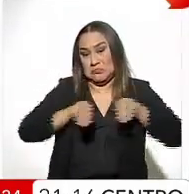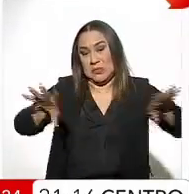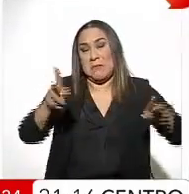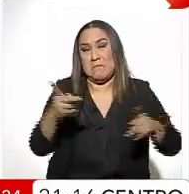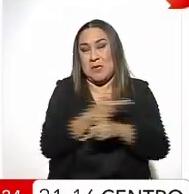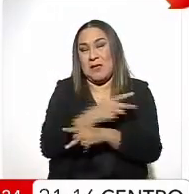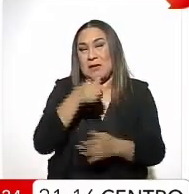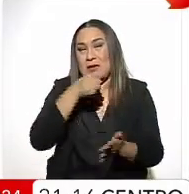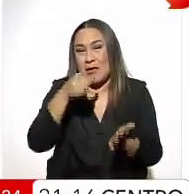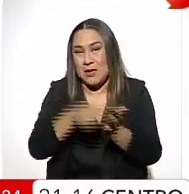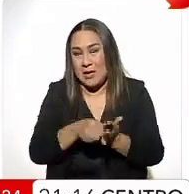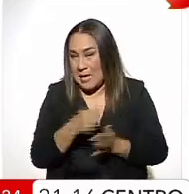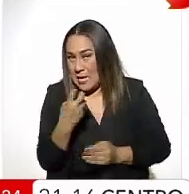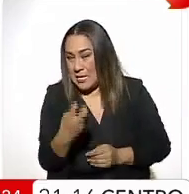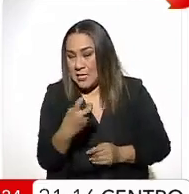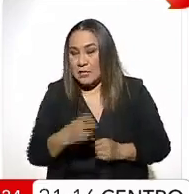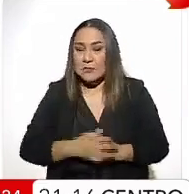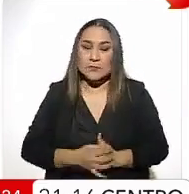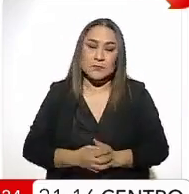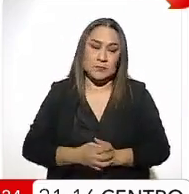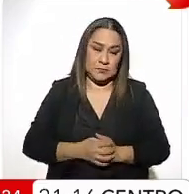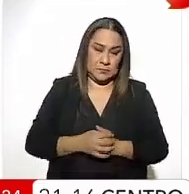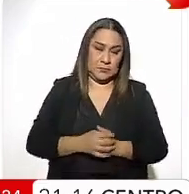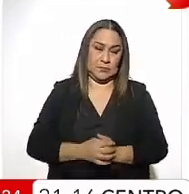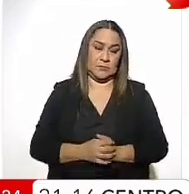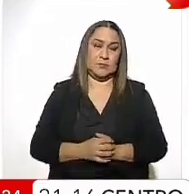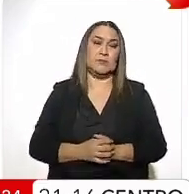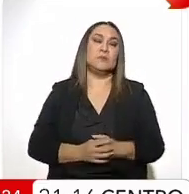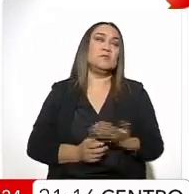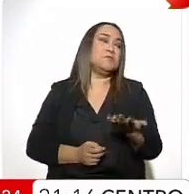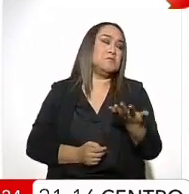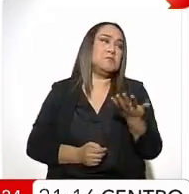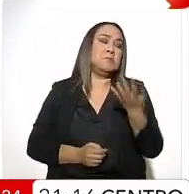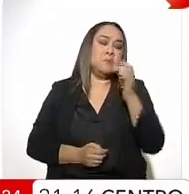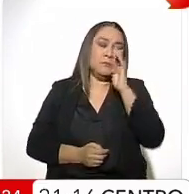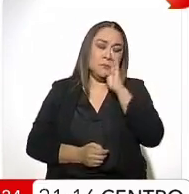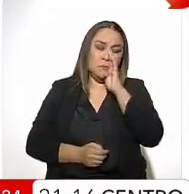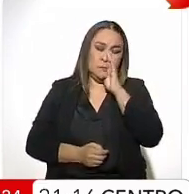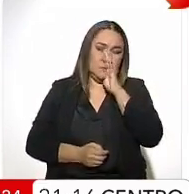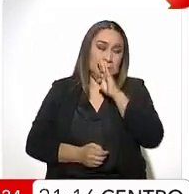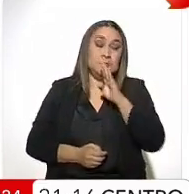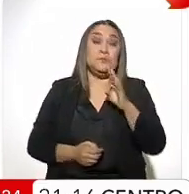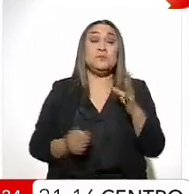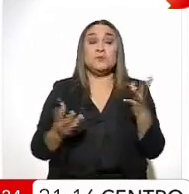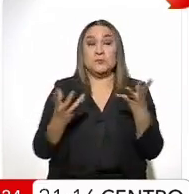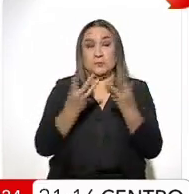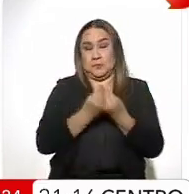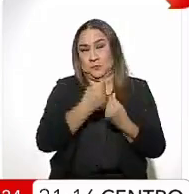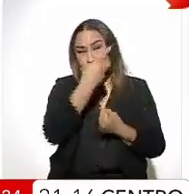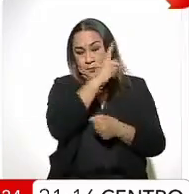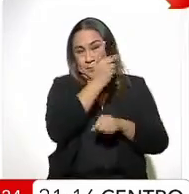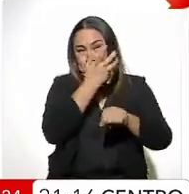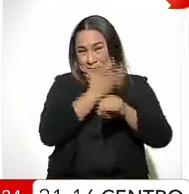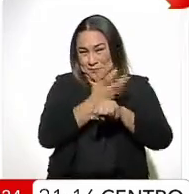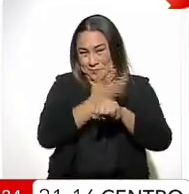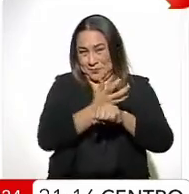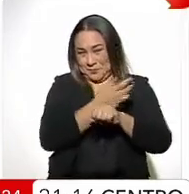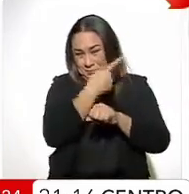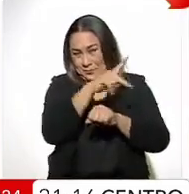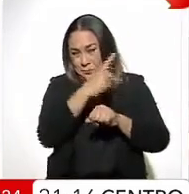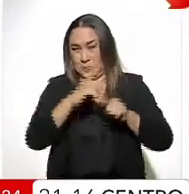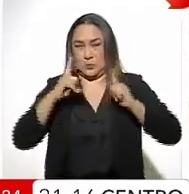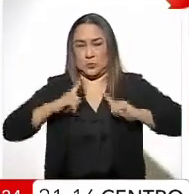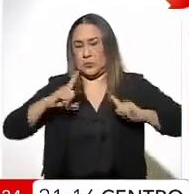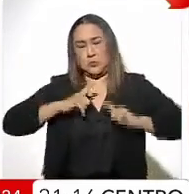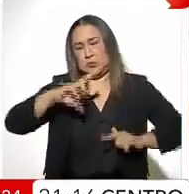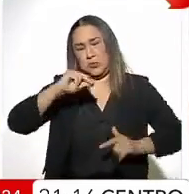naturaleza? Sí, no de parte de las agencias de los Estados Unidos. Yo